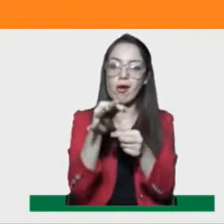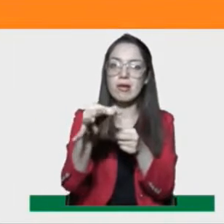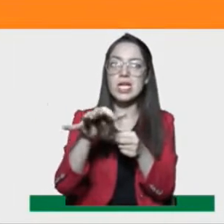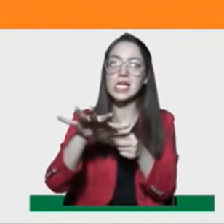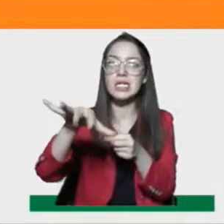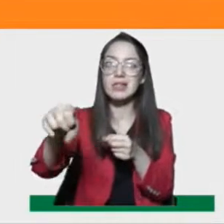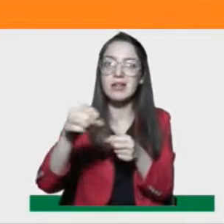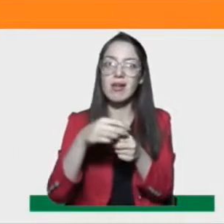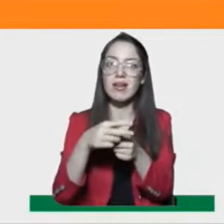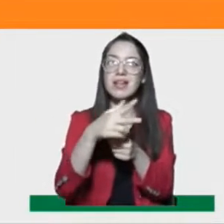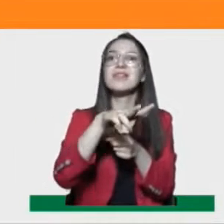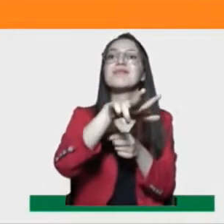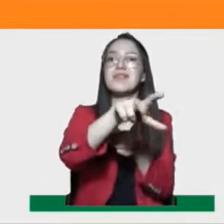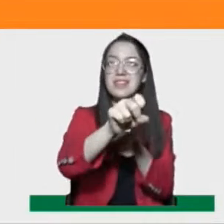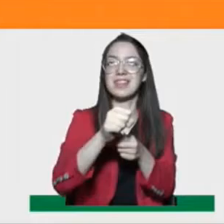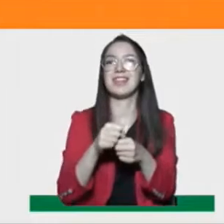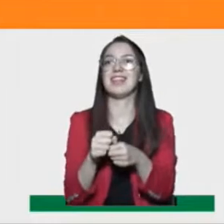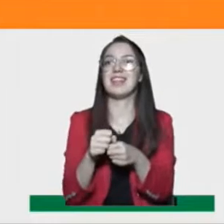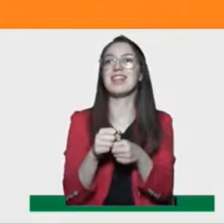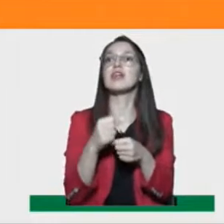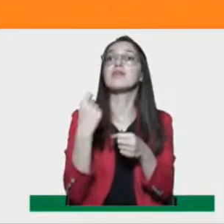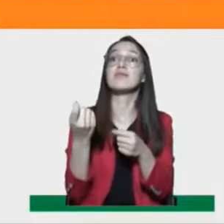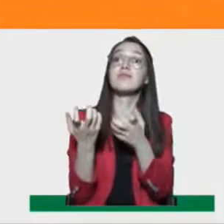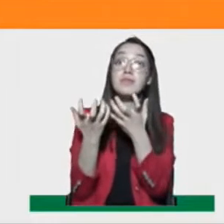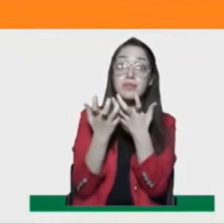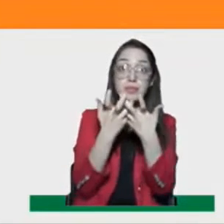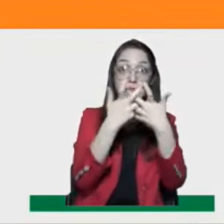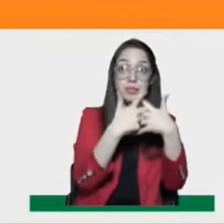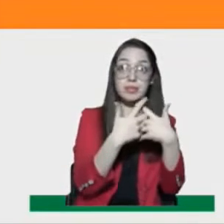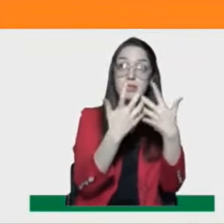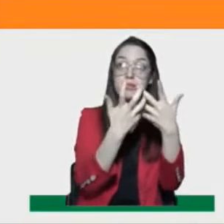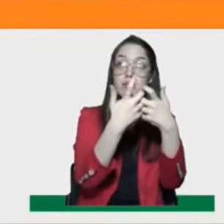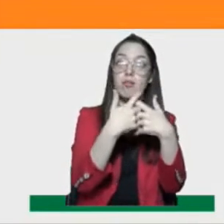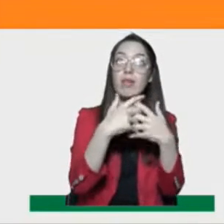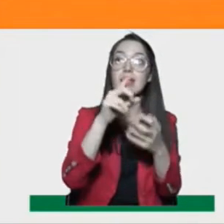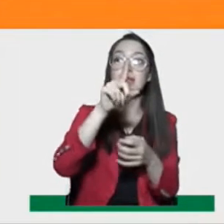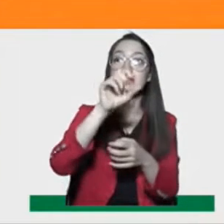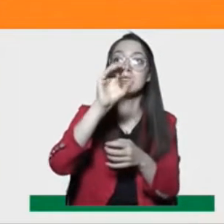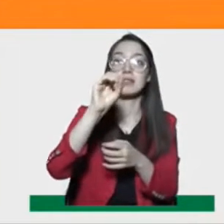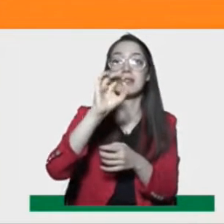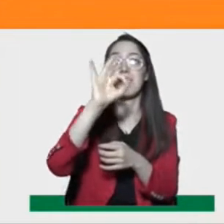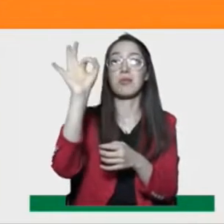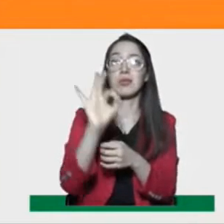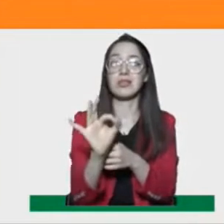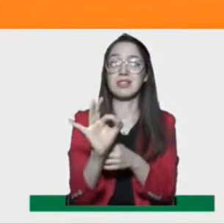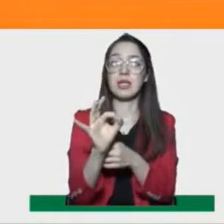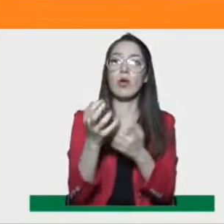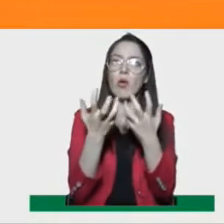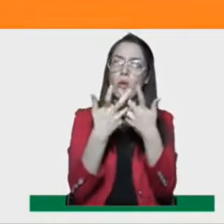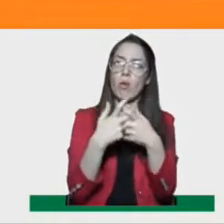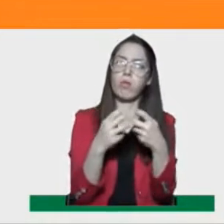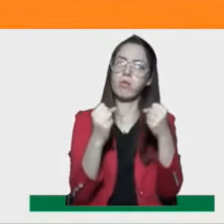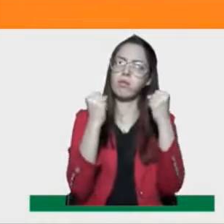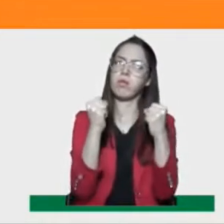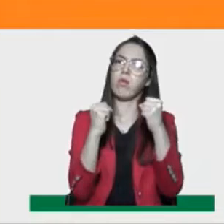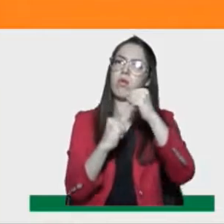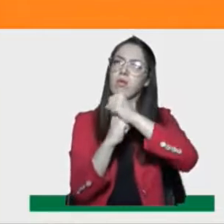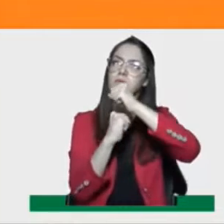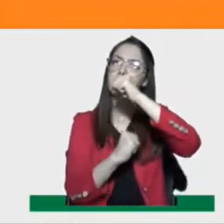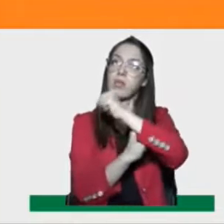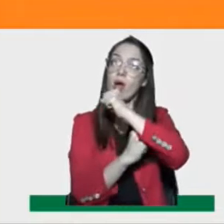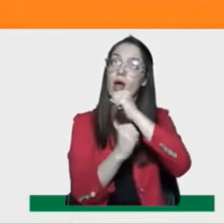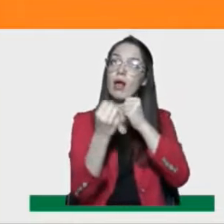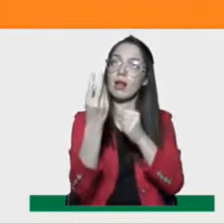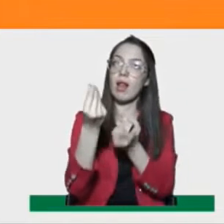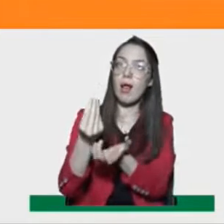Tenemos el 60% de las empresas que tienen una fuerza muy poderosa en materia económica en la bolsa